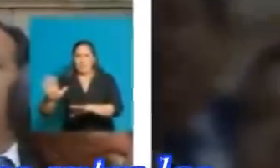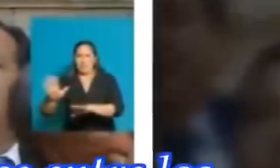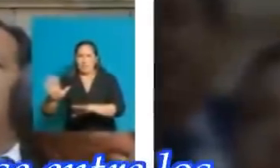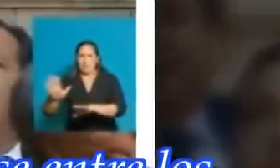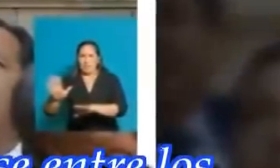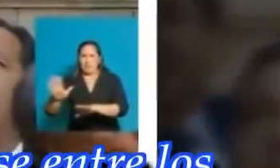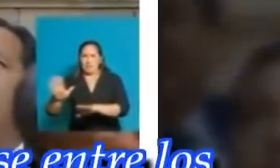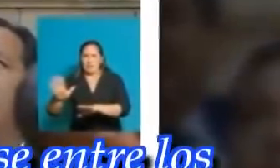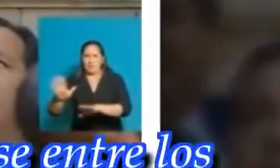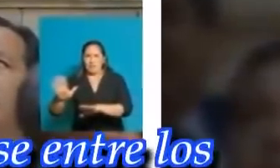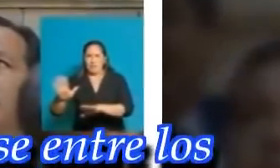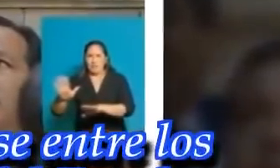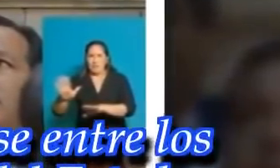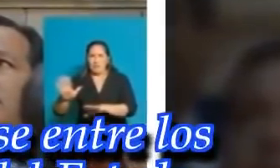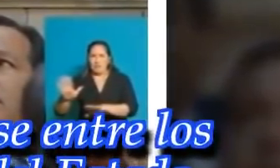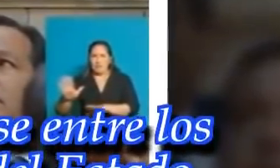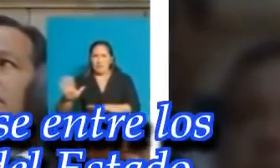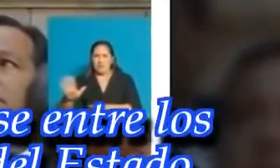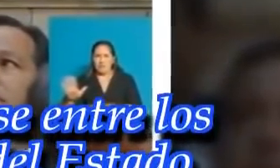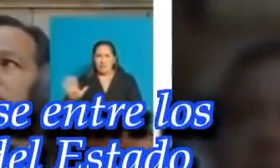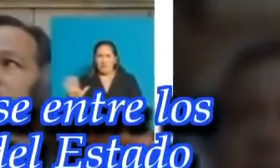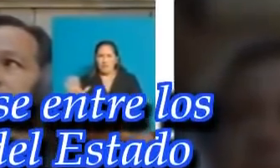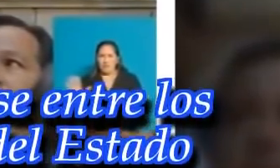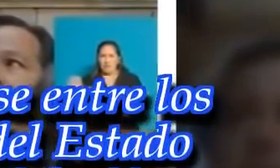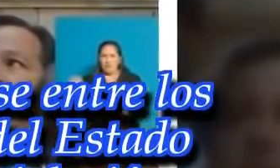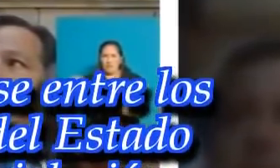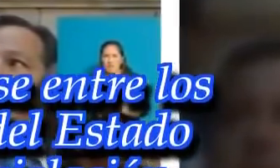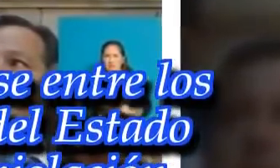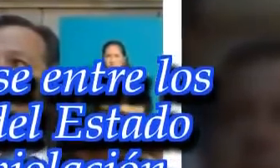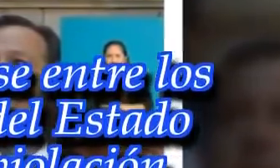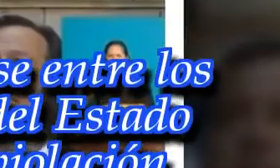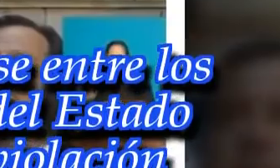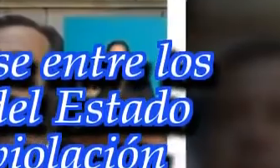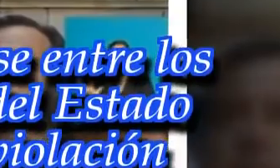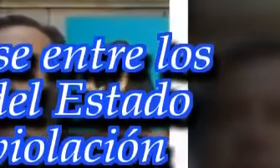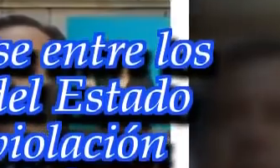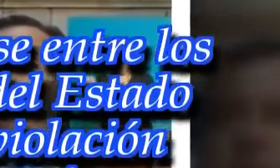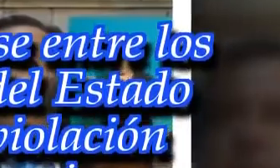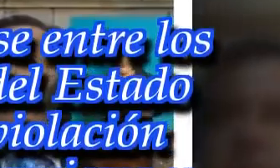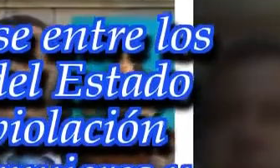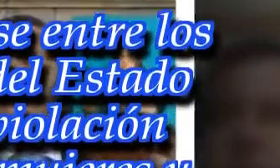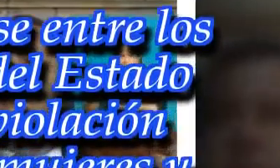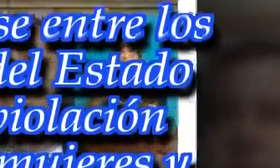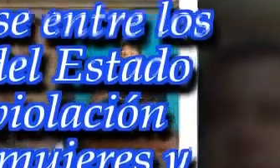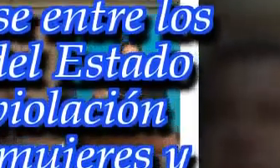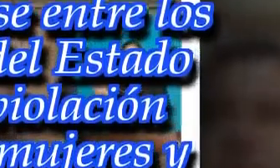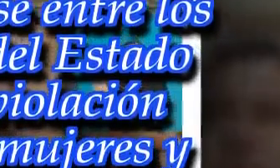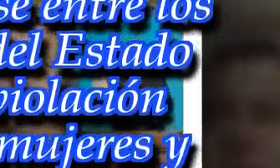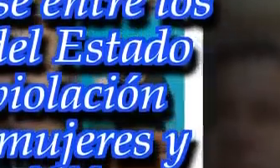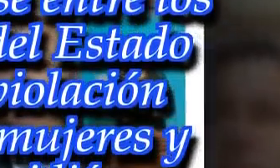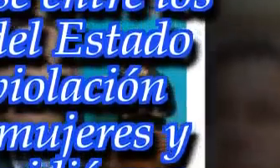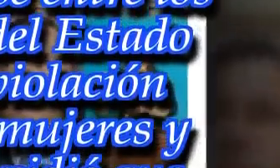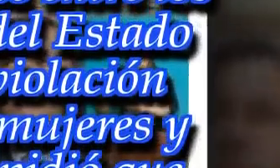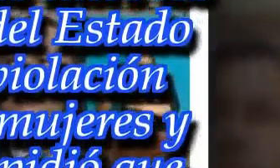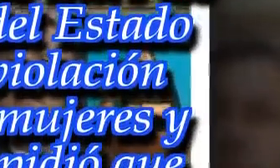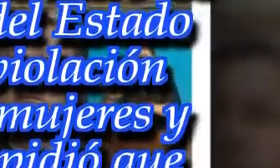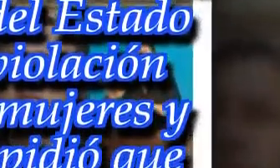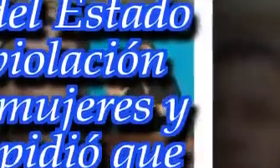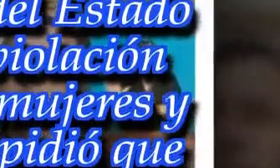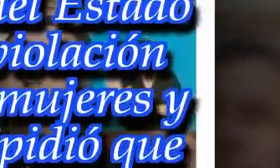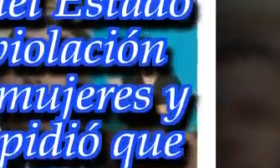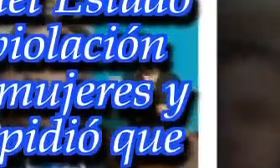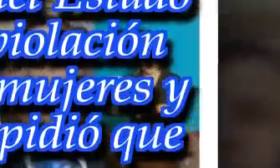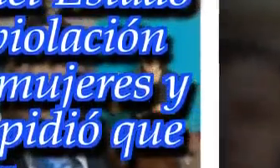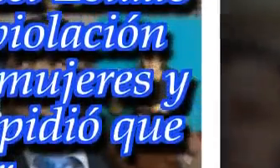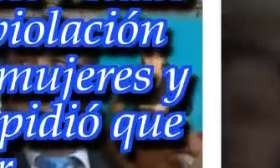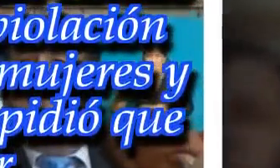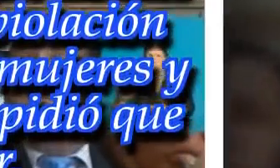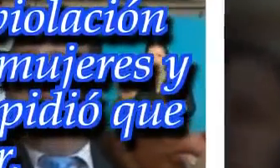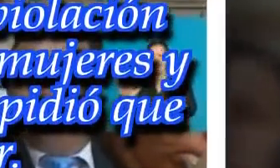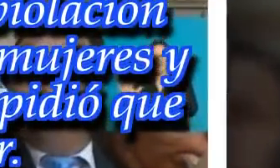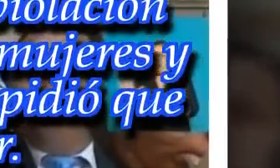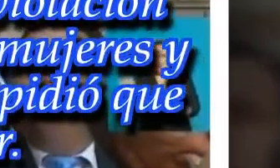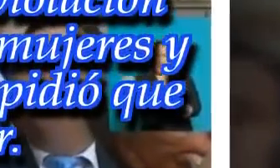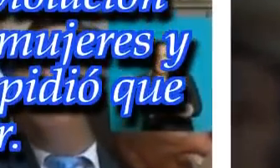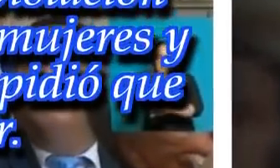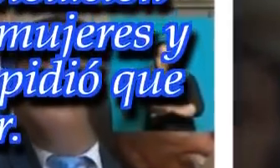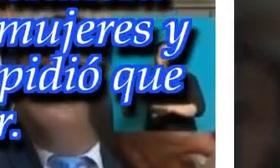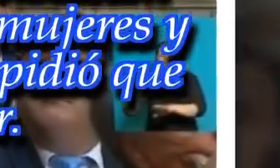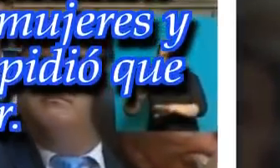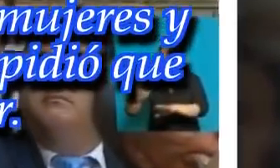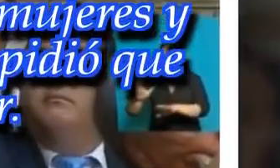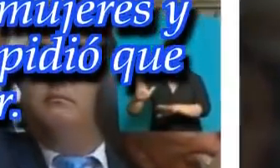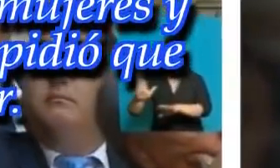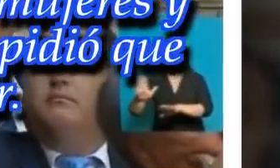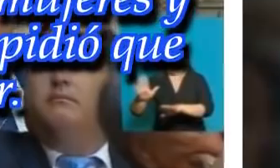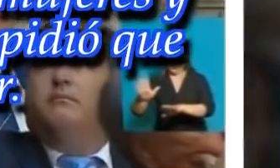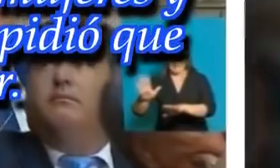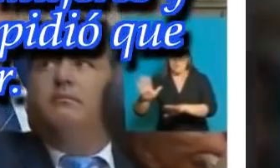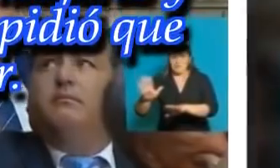La mujer, además de infiltrarse entre los legisladores, apuntó al jefe del Estado cuando éste se refería a la